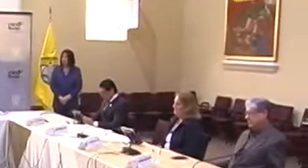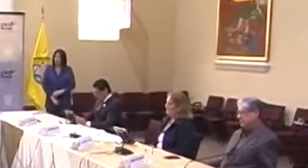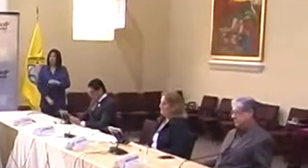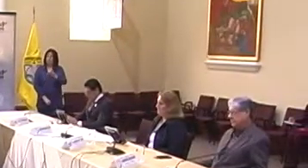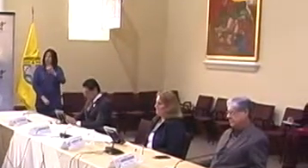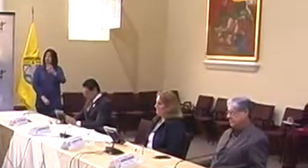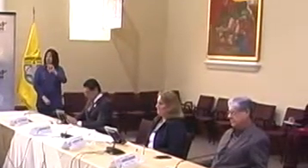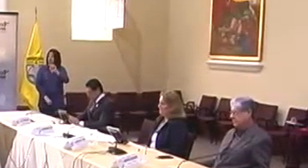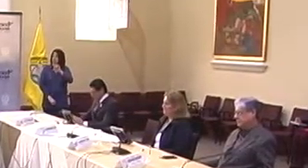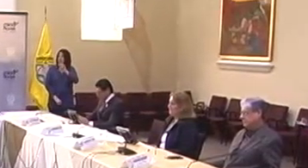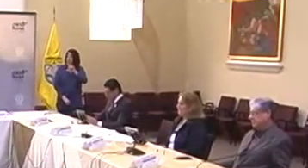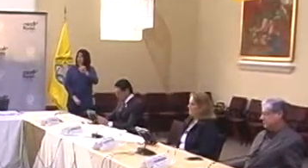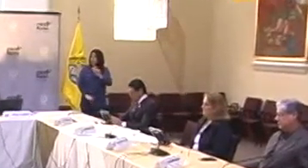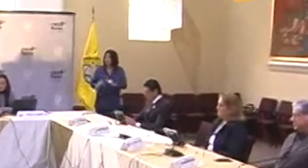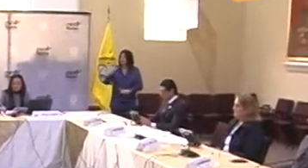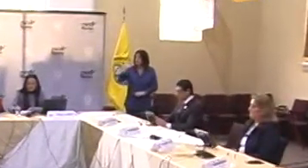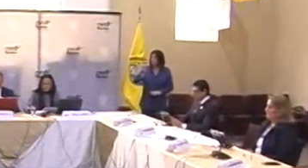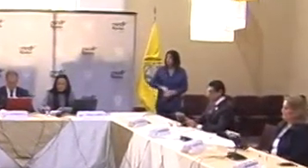Señorita Daniela Lozano Vítor.